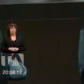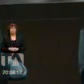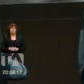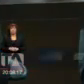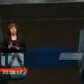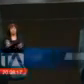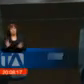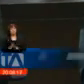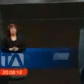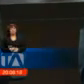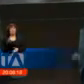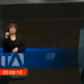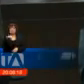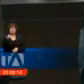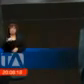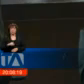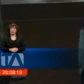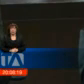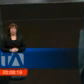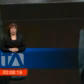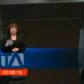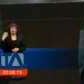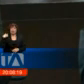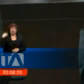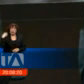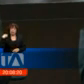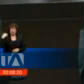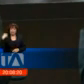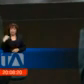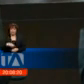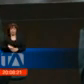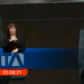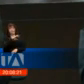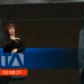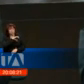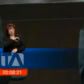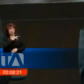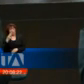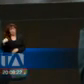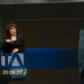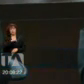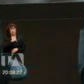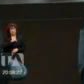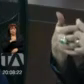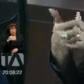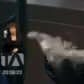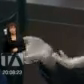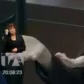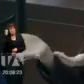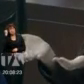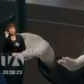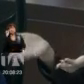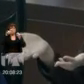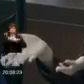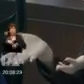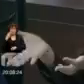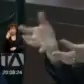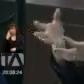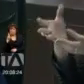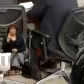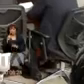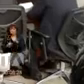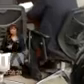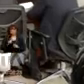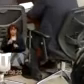municipio garantiza la ampliación en esa cobertura, nosotros también estamos dispuestos a analizar. Yunda no descarta impulsar